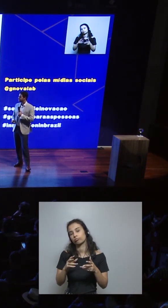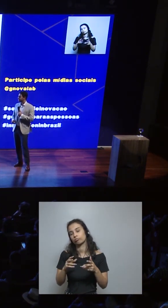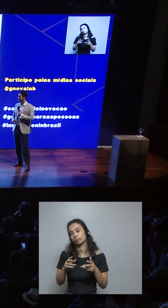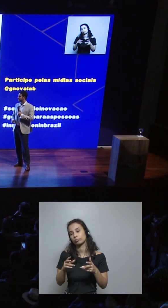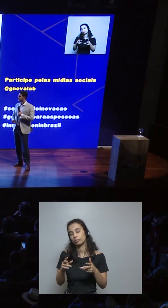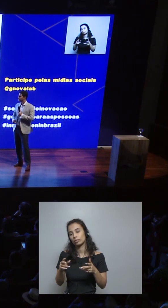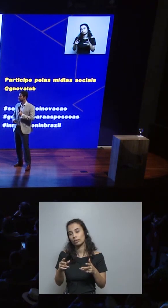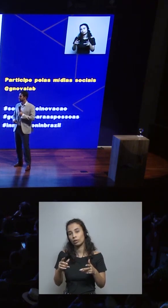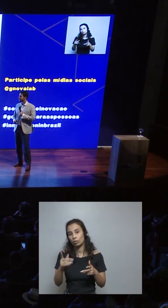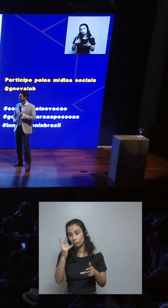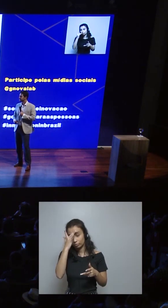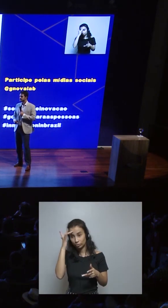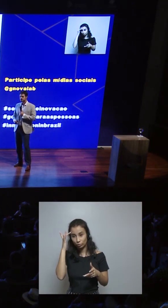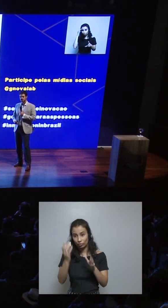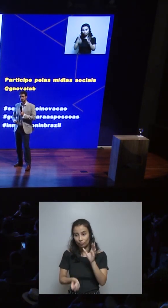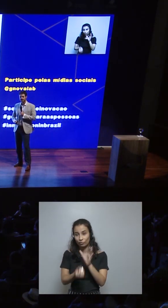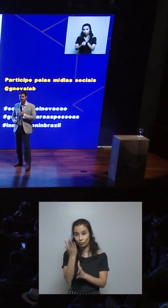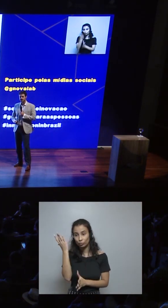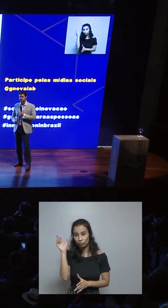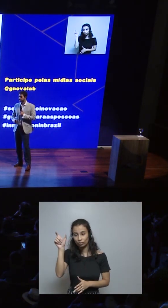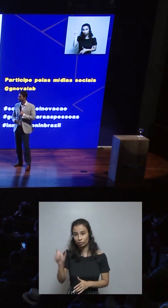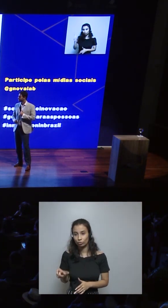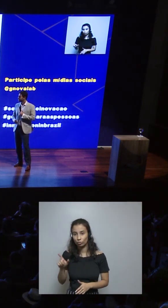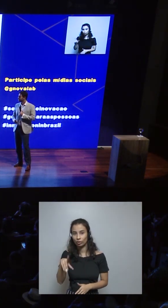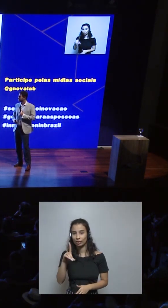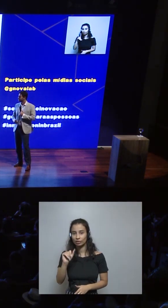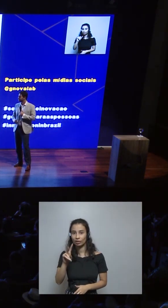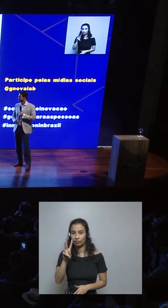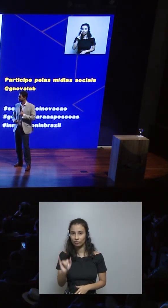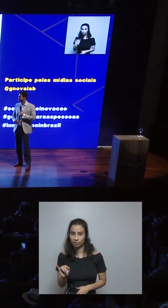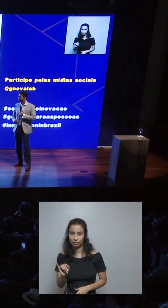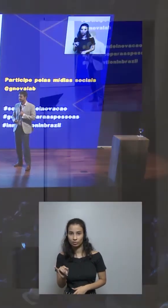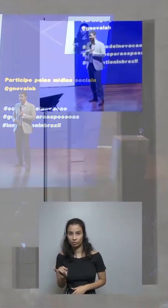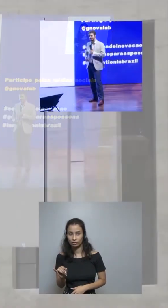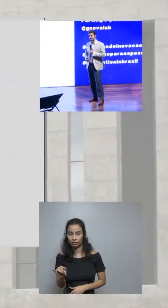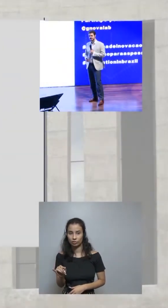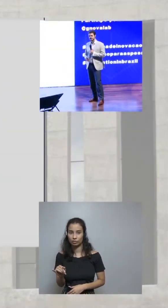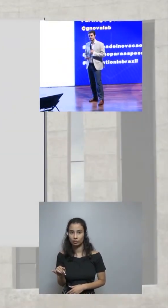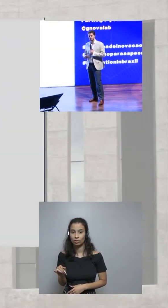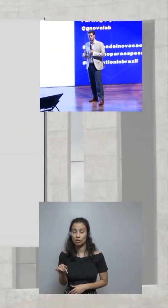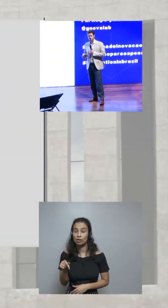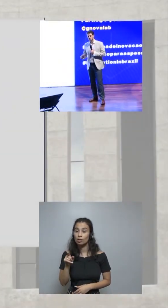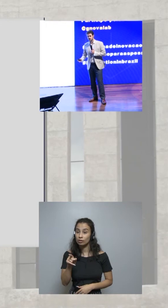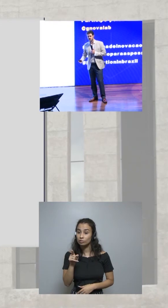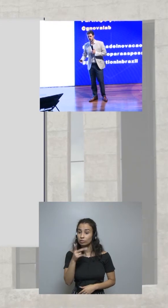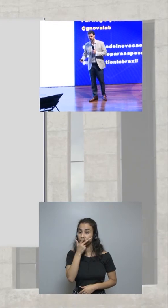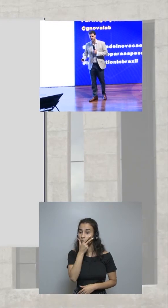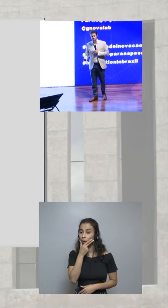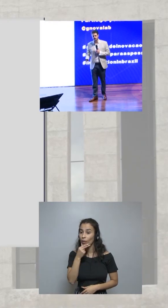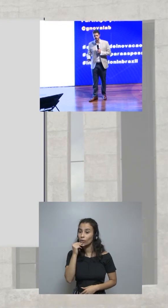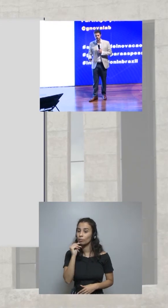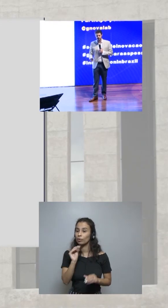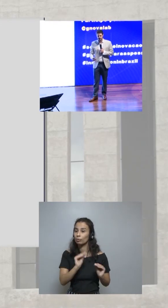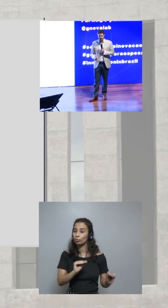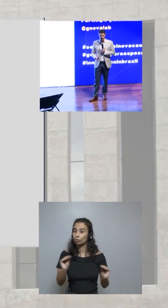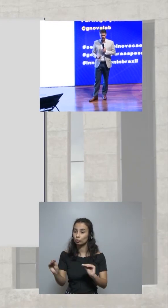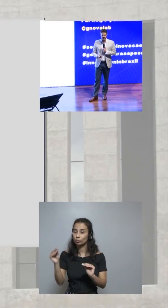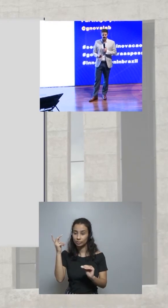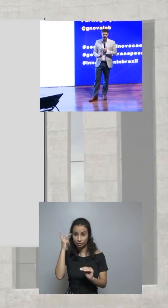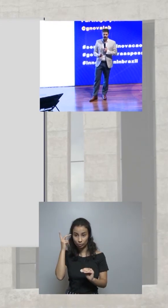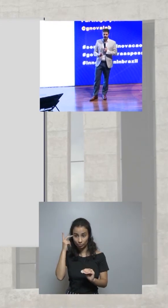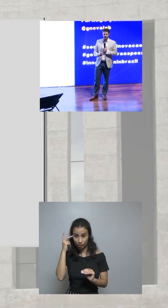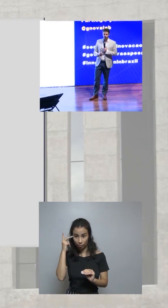los fundadores de Nurevoink, David, donde después de que se